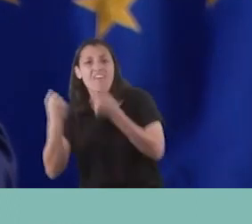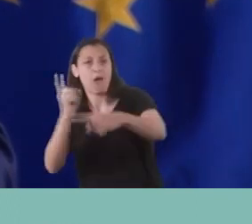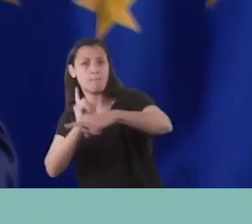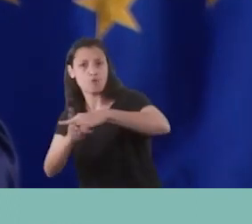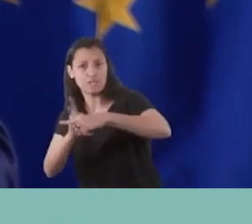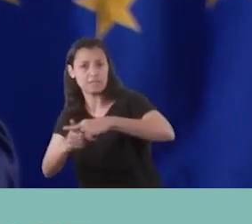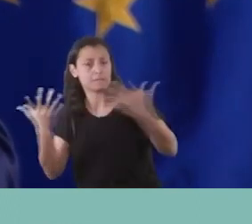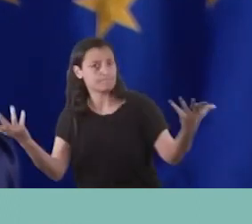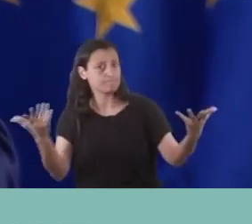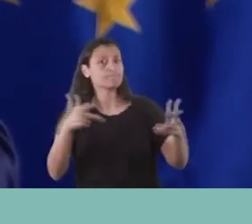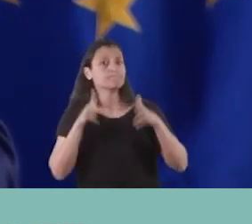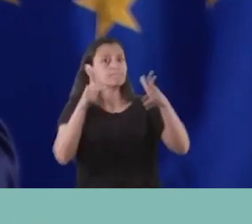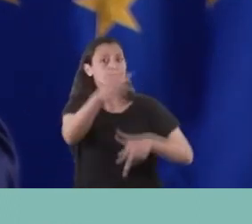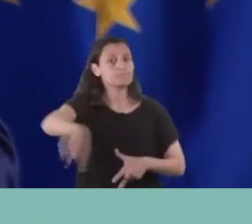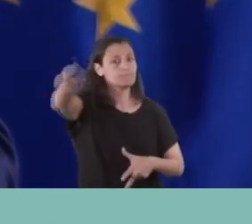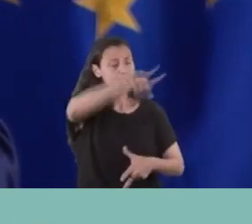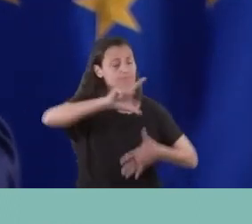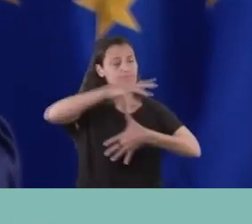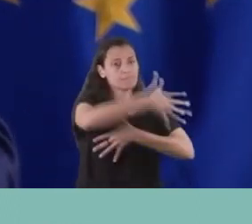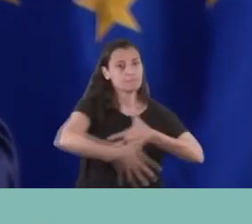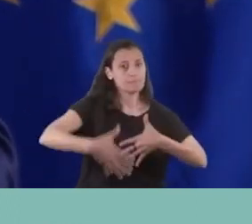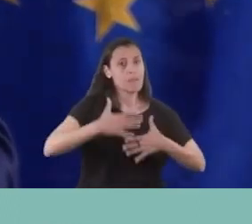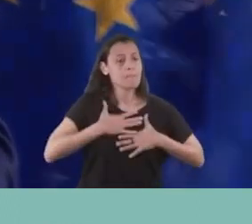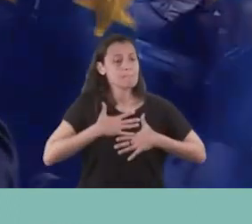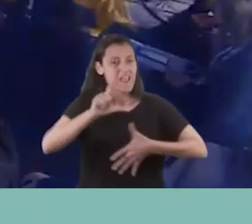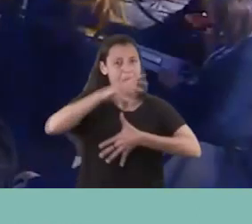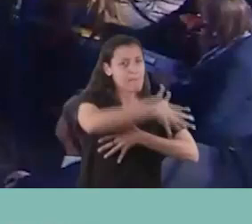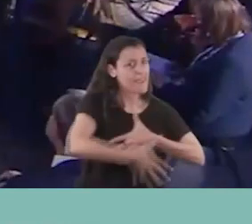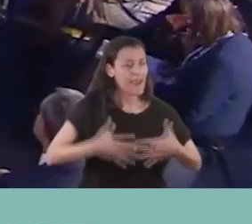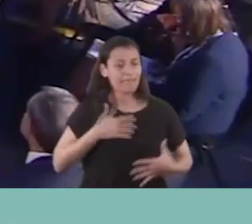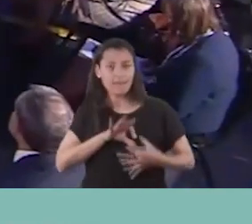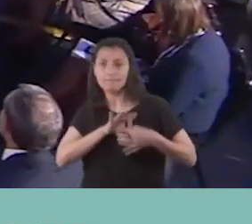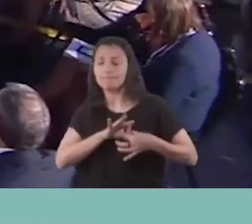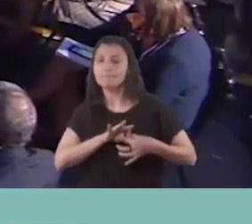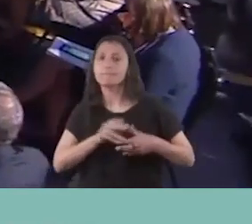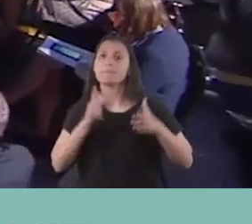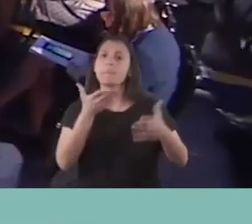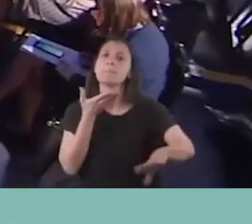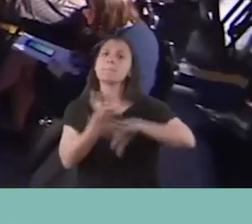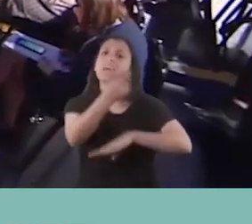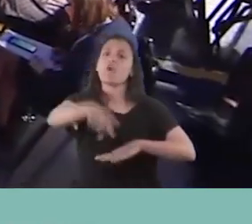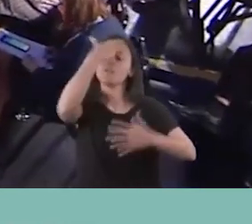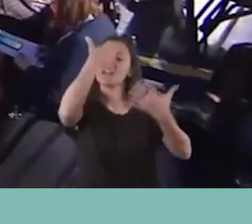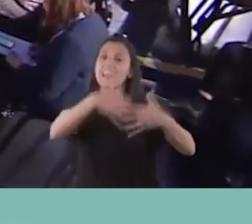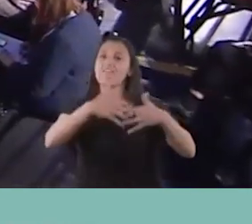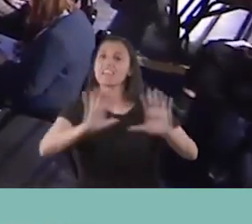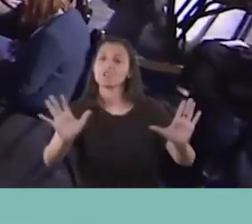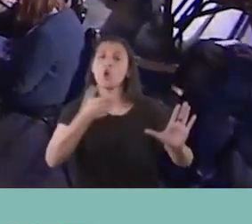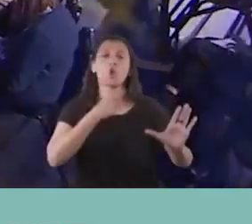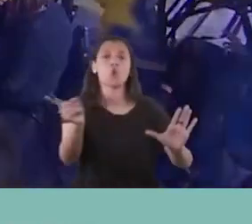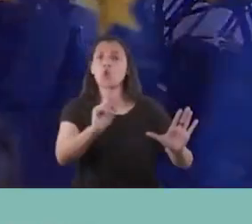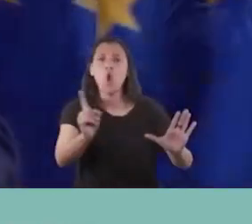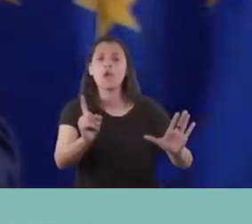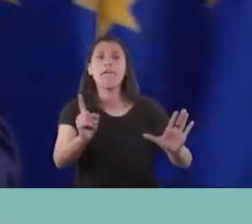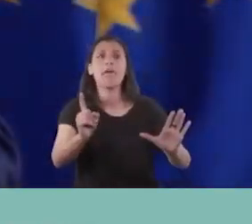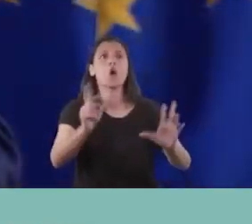Y llamo a la reflexión a todo el continente, a mi América Latina. No quiero que en ningún lado no se respete